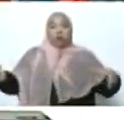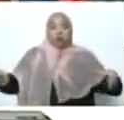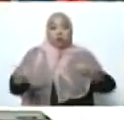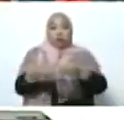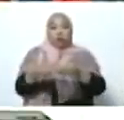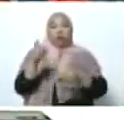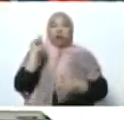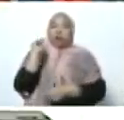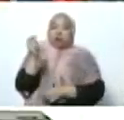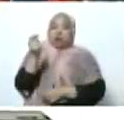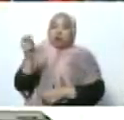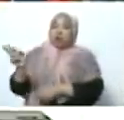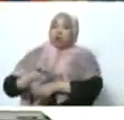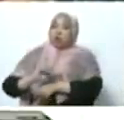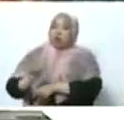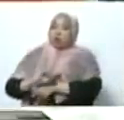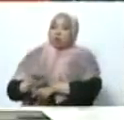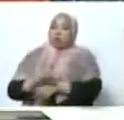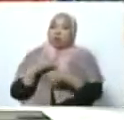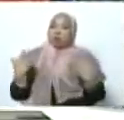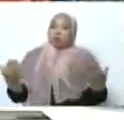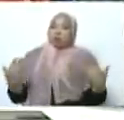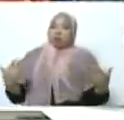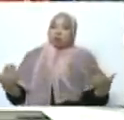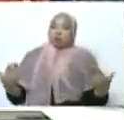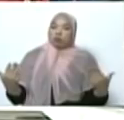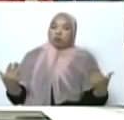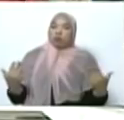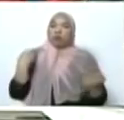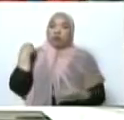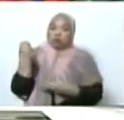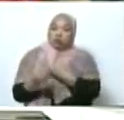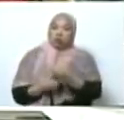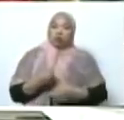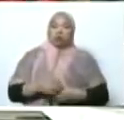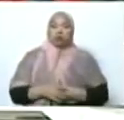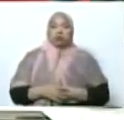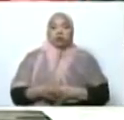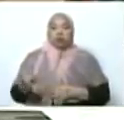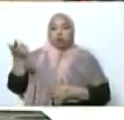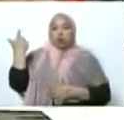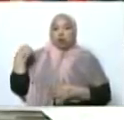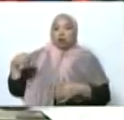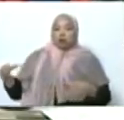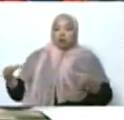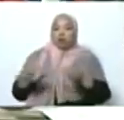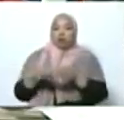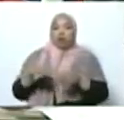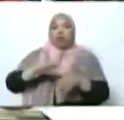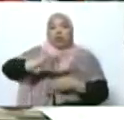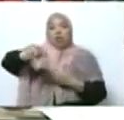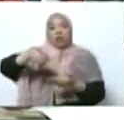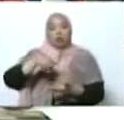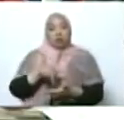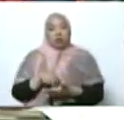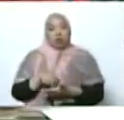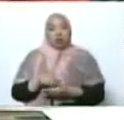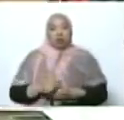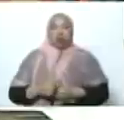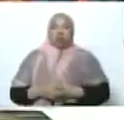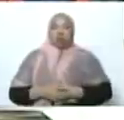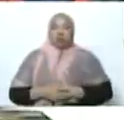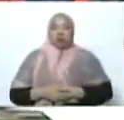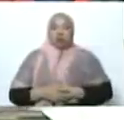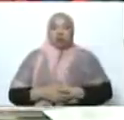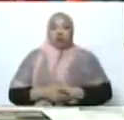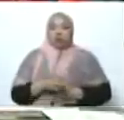tienen su tarea inmediata ya, que la habíamos hablado precisamente ayer en la reunión de un despliegue nacional y